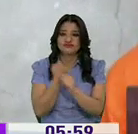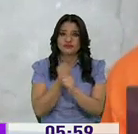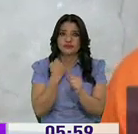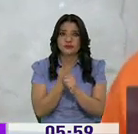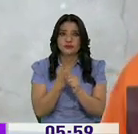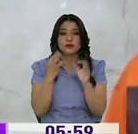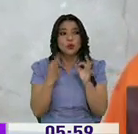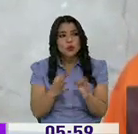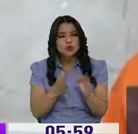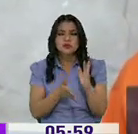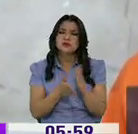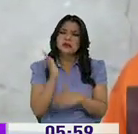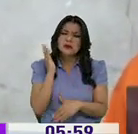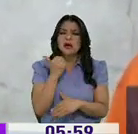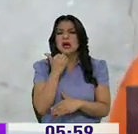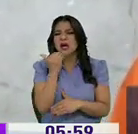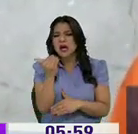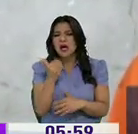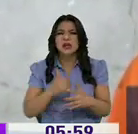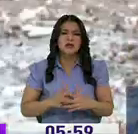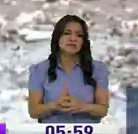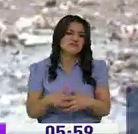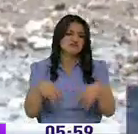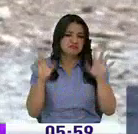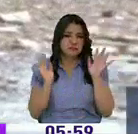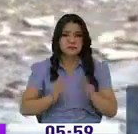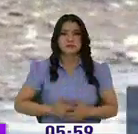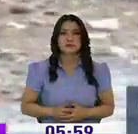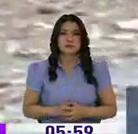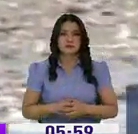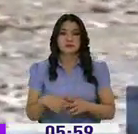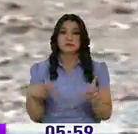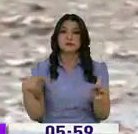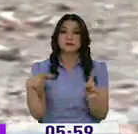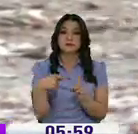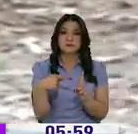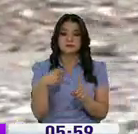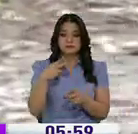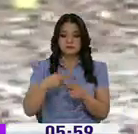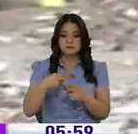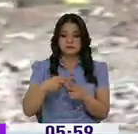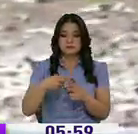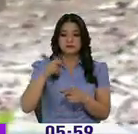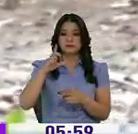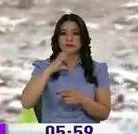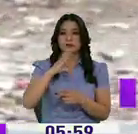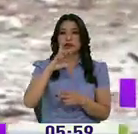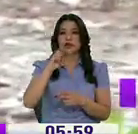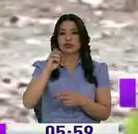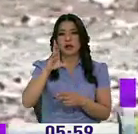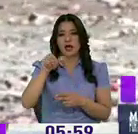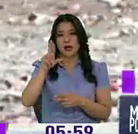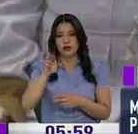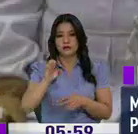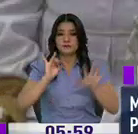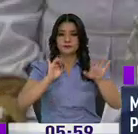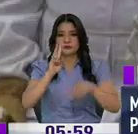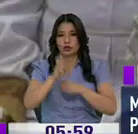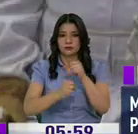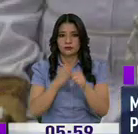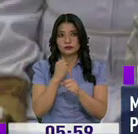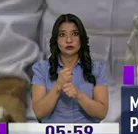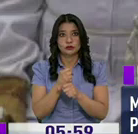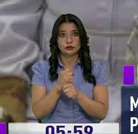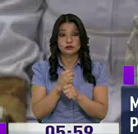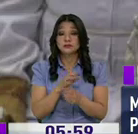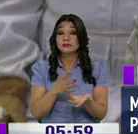ganas se iba a cazar por ahí, perdí, lo que sea. La víctima fue identificada como Clotario Vinces, de 72 años. Su cuerpo